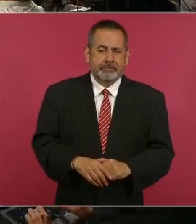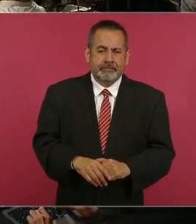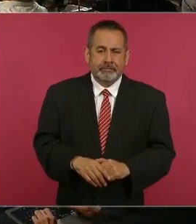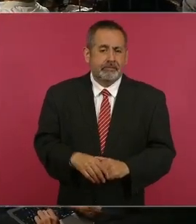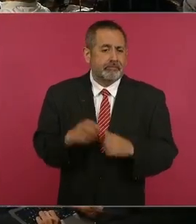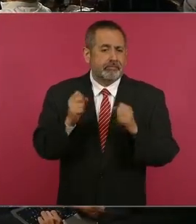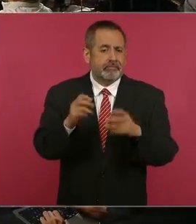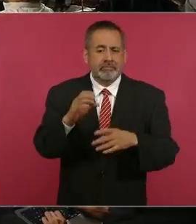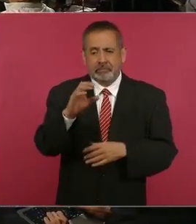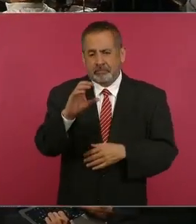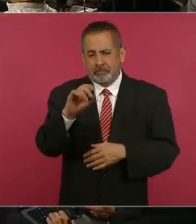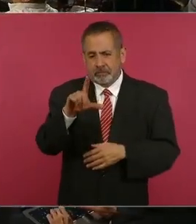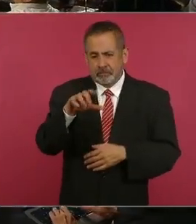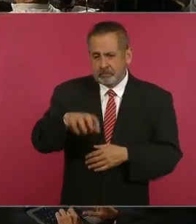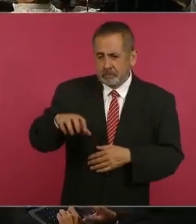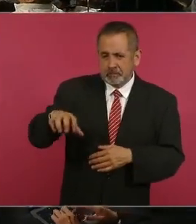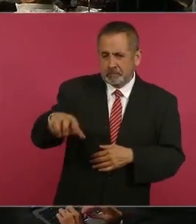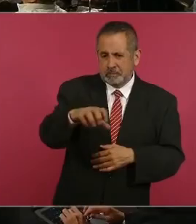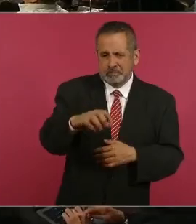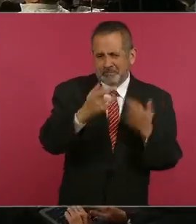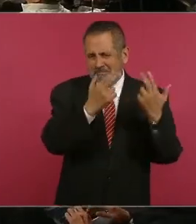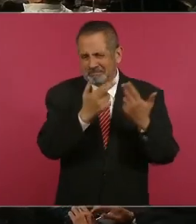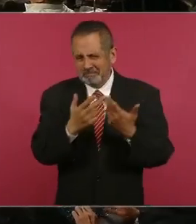varias colonias, pero